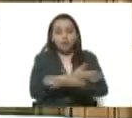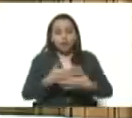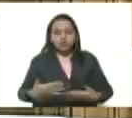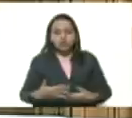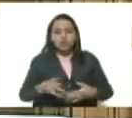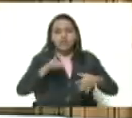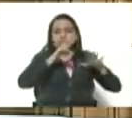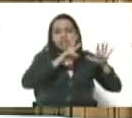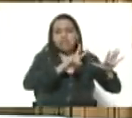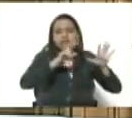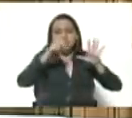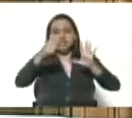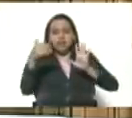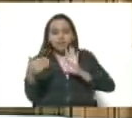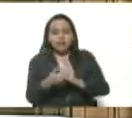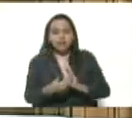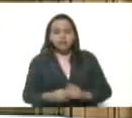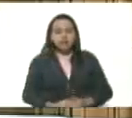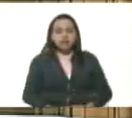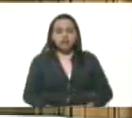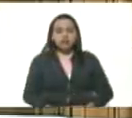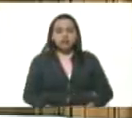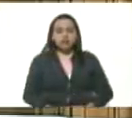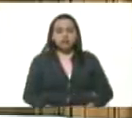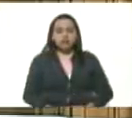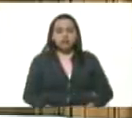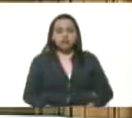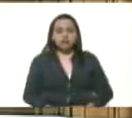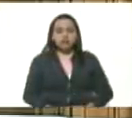2.076.000 casos.